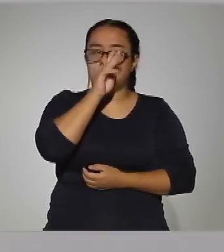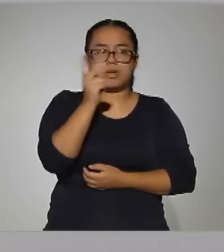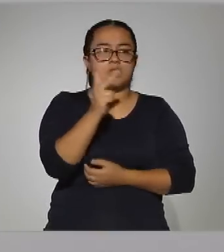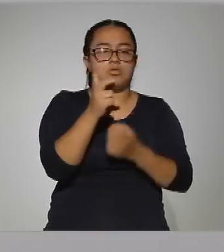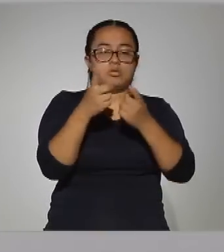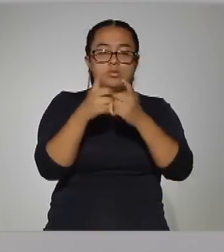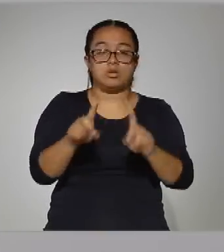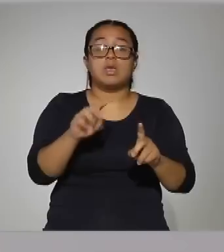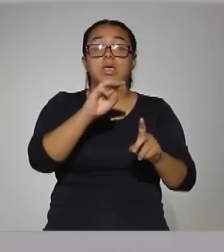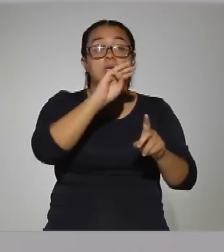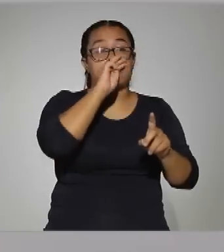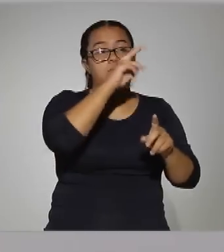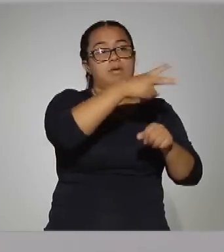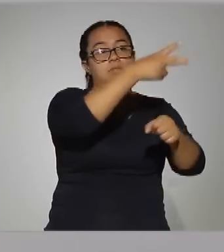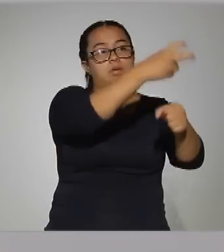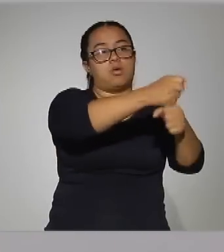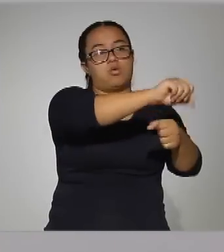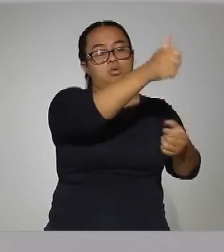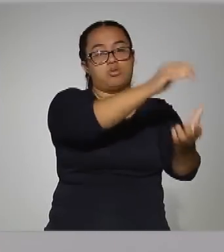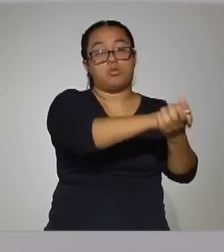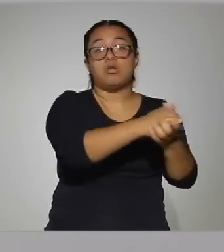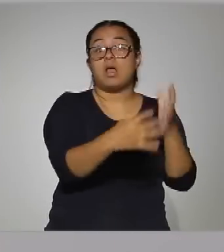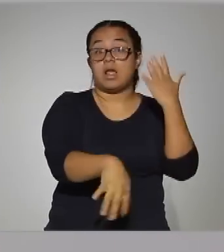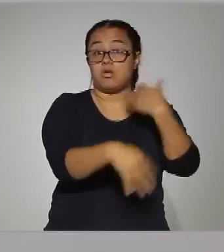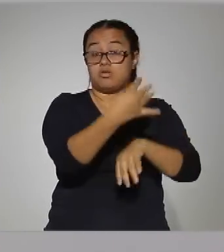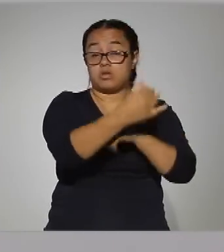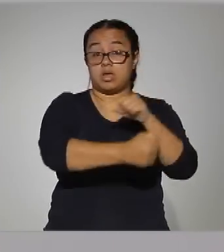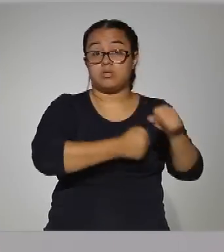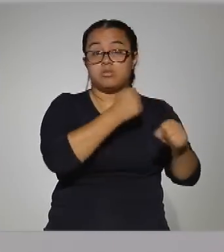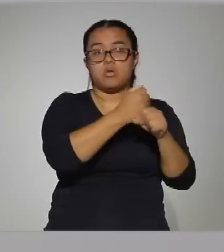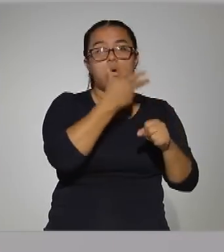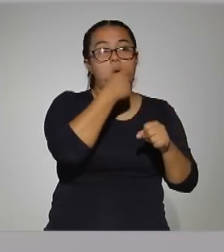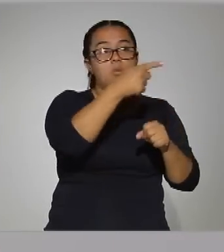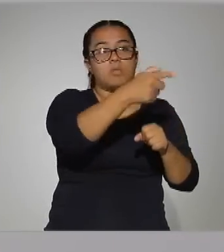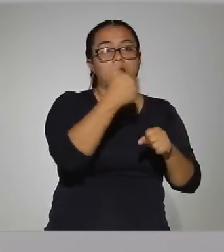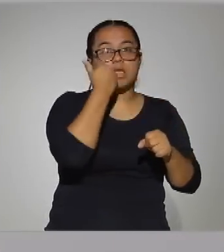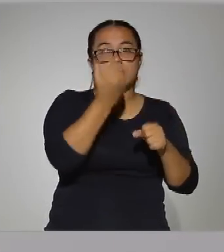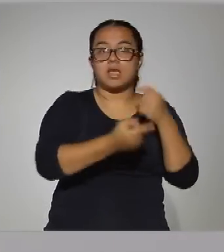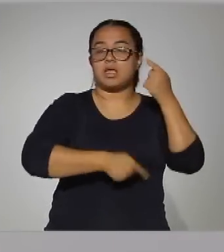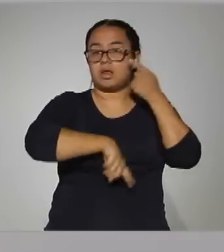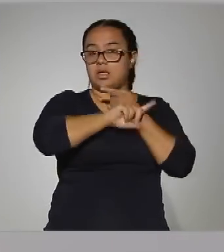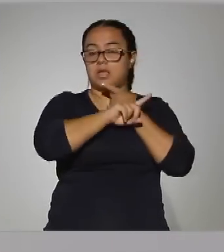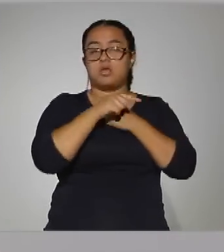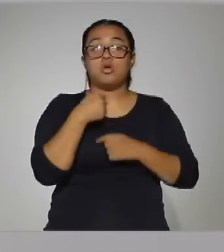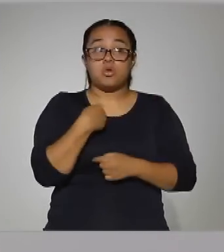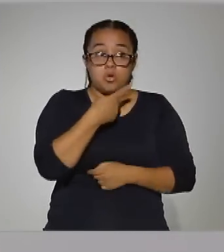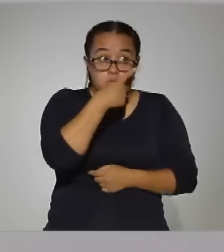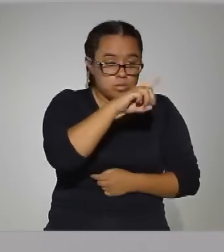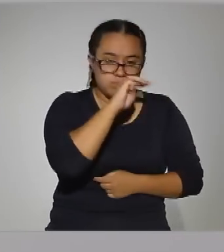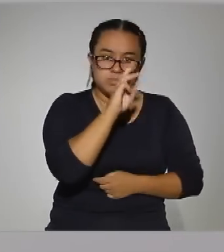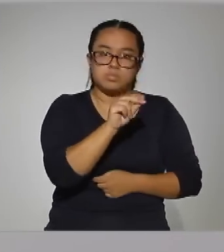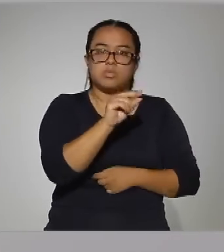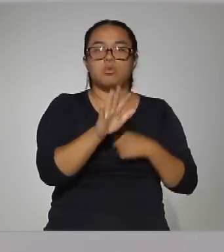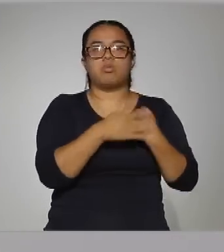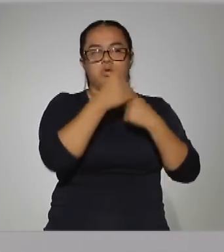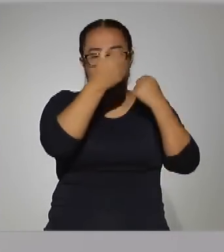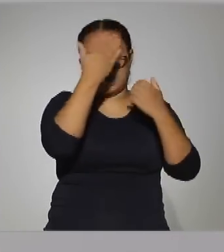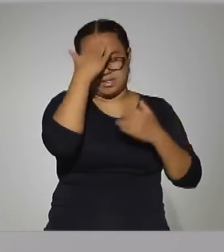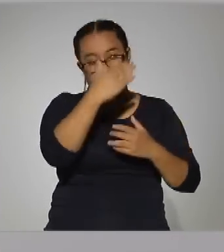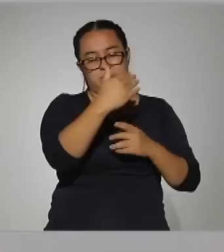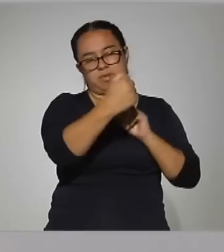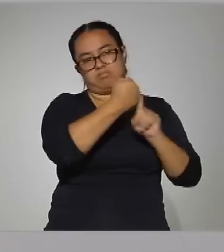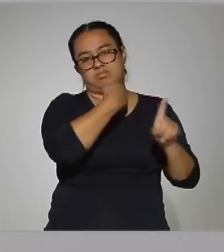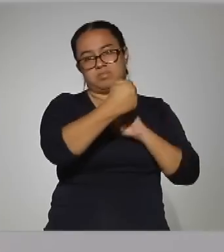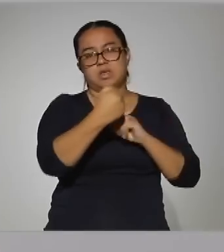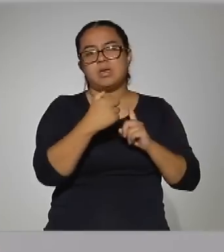y mi madre se casó con un pederasta. A los 14 años el patrón quiso abusar de mí. No le dije a mi madre porque sabía que me iba a pegar. En lugar de